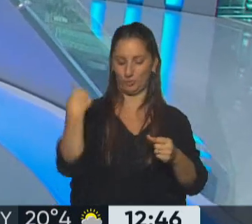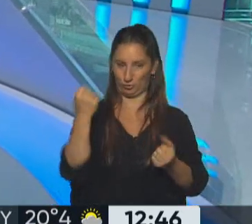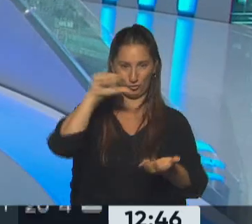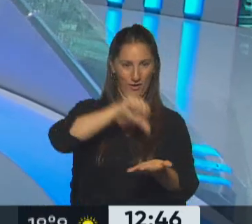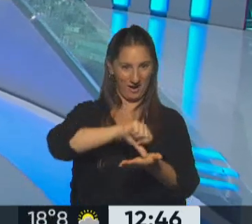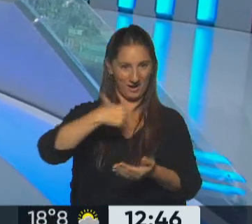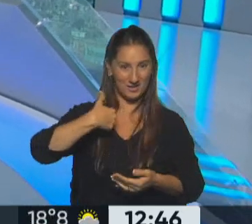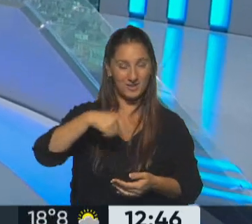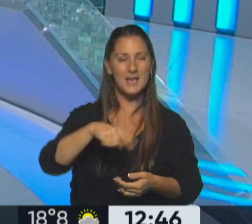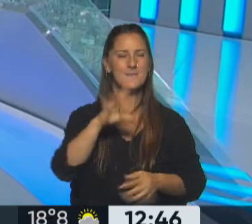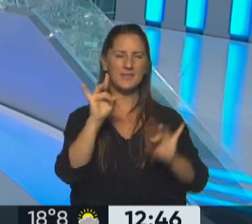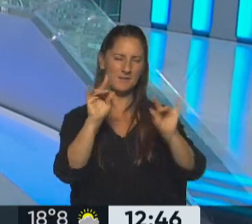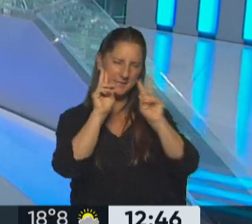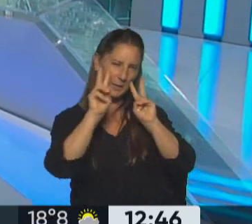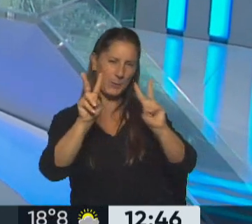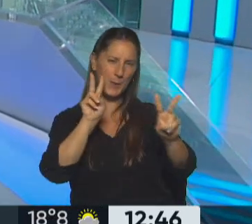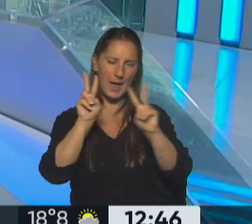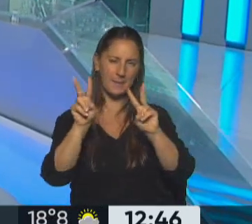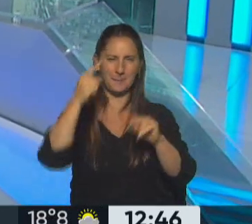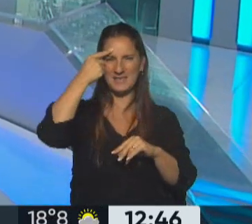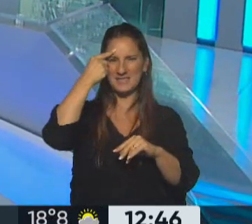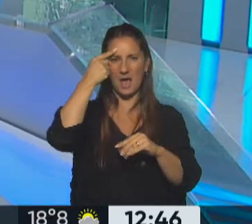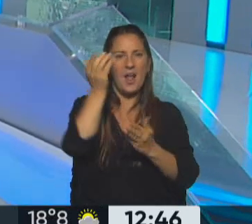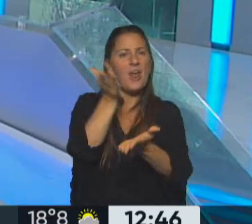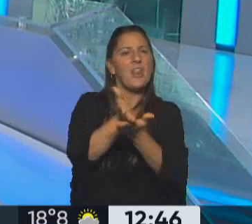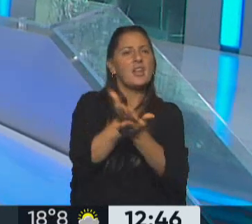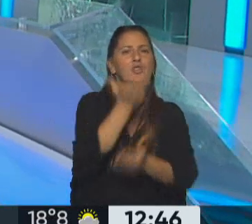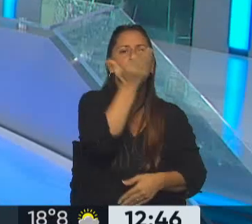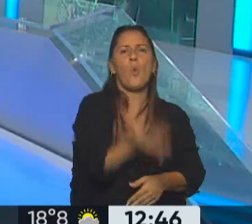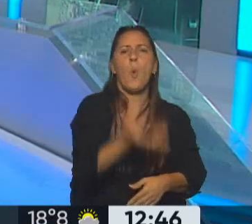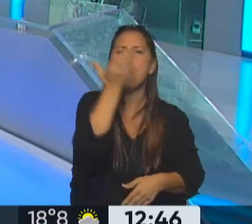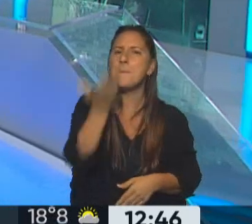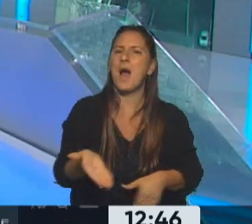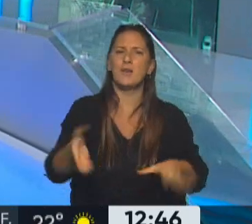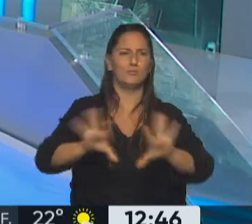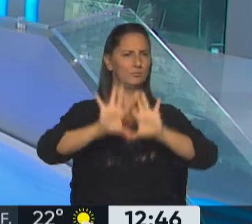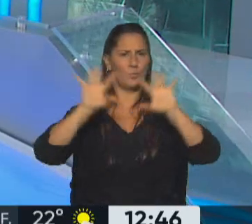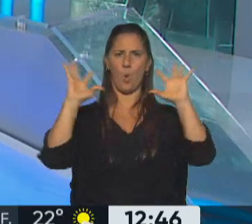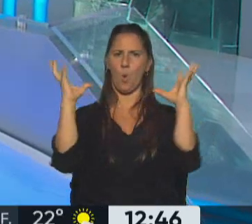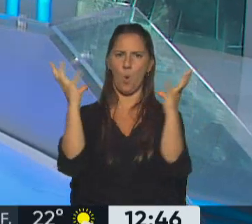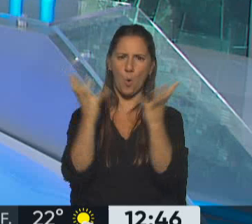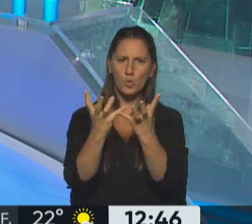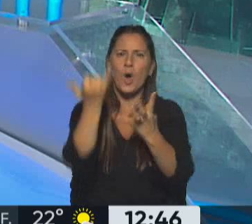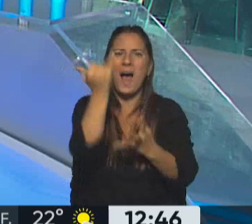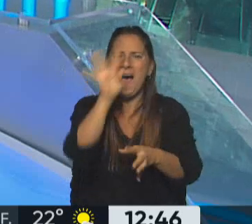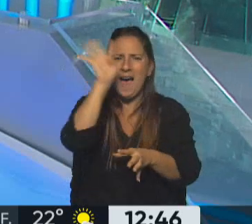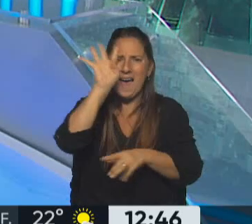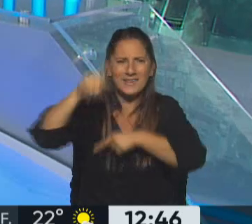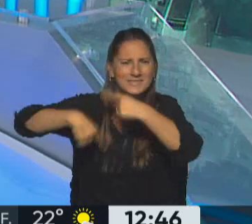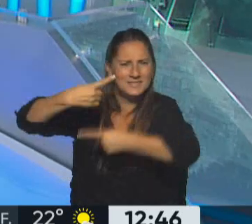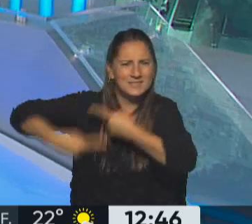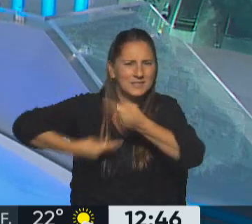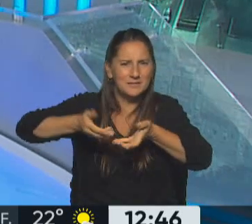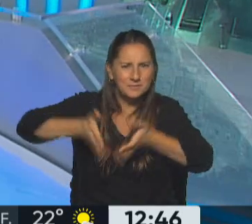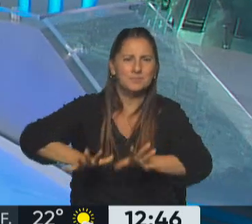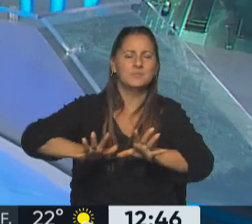mucho observar precisamente que se trata de derechos humanos, que es global, que en todo el planeta hay pueblos indígenas que han sufrido,